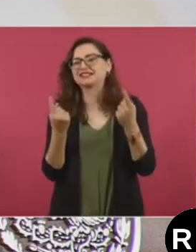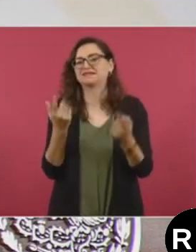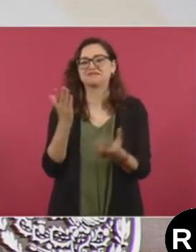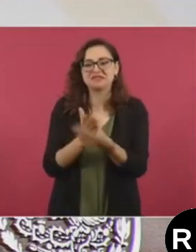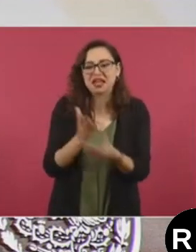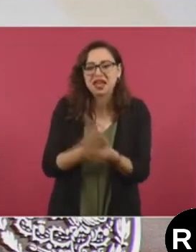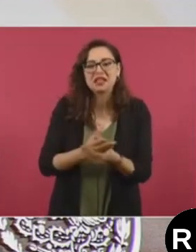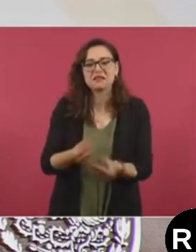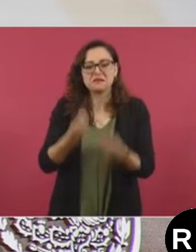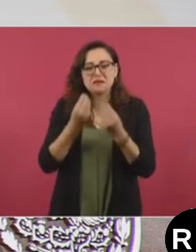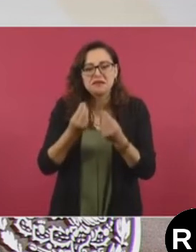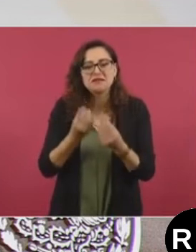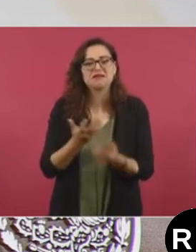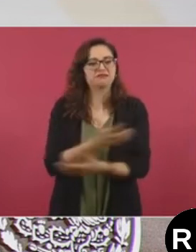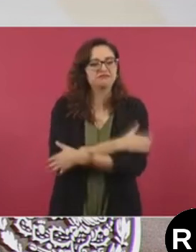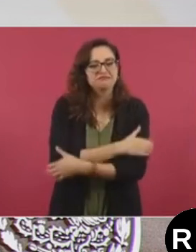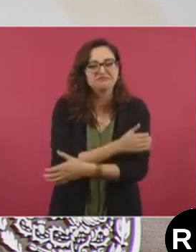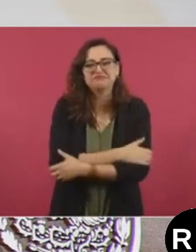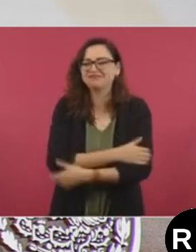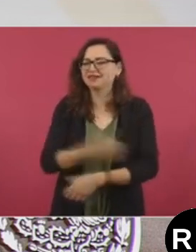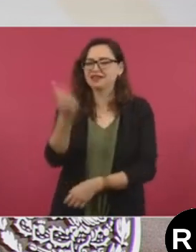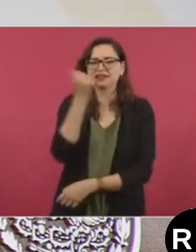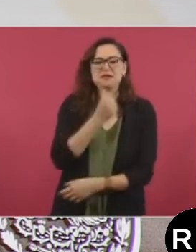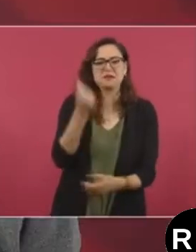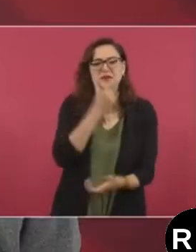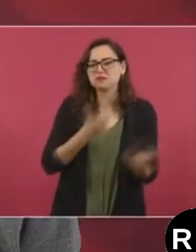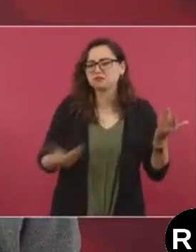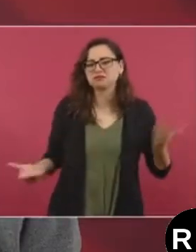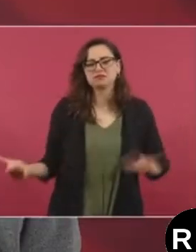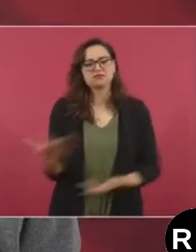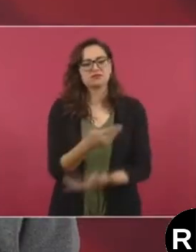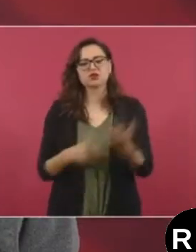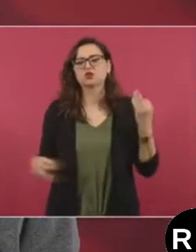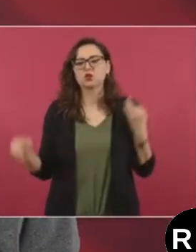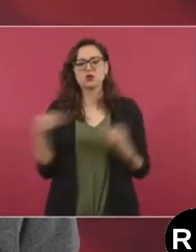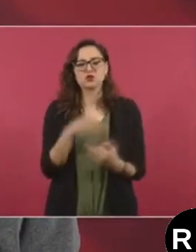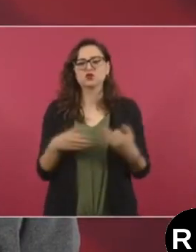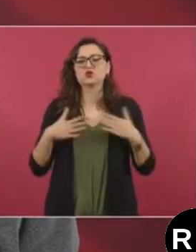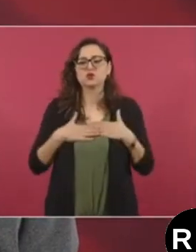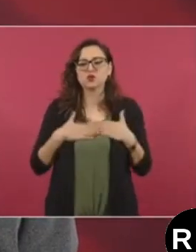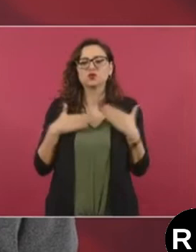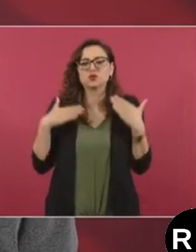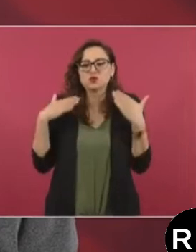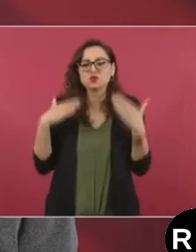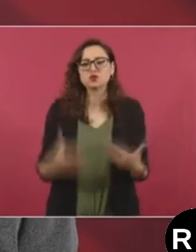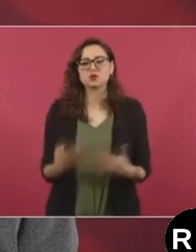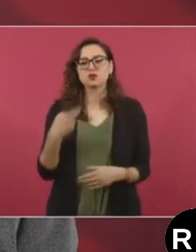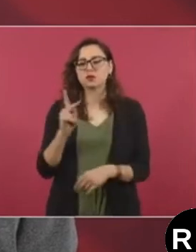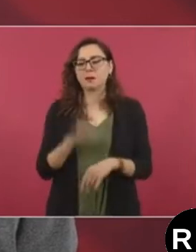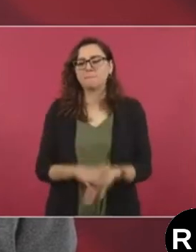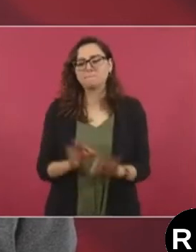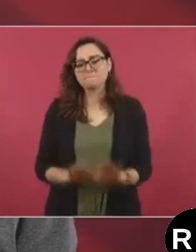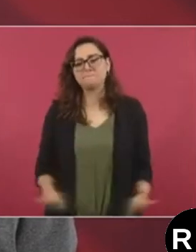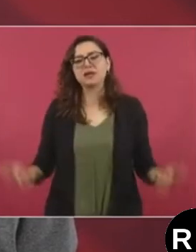taquito. Tuvimos muy buena recepción de todos los padres de familia y la comunidad escolar, pero muy en especial quiero